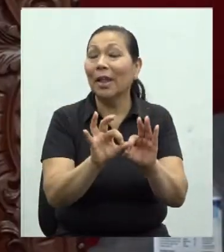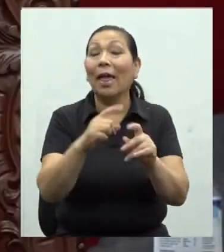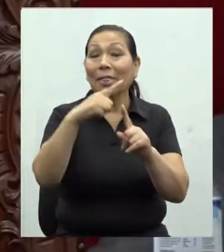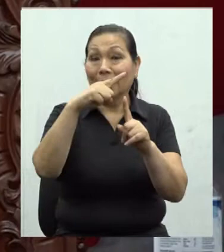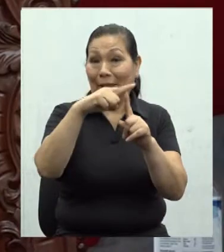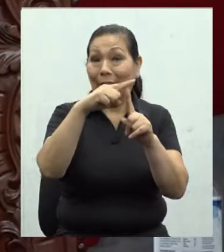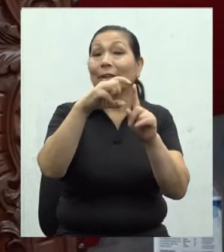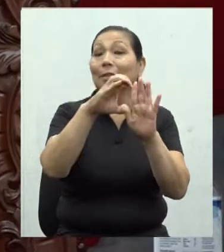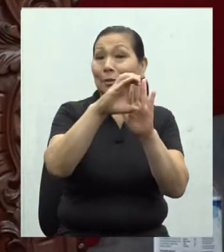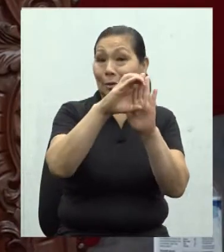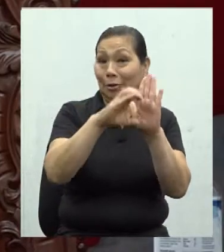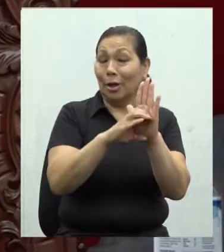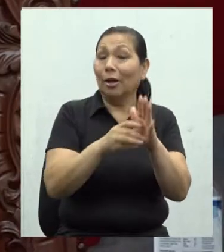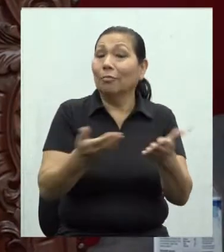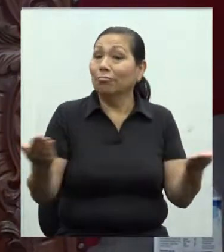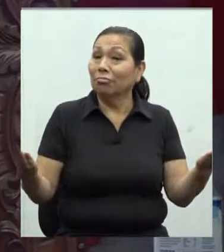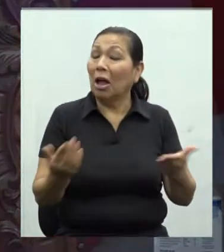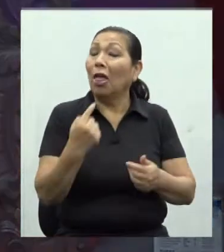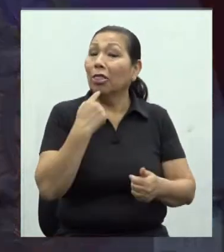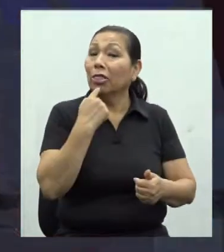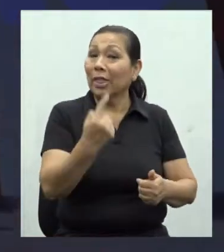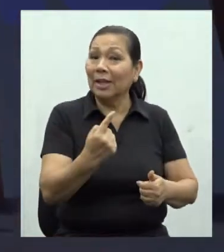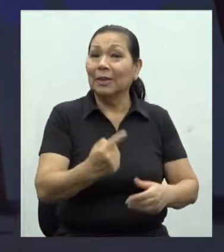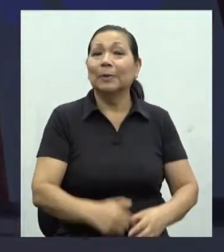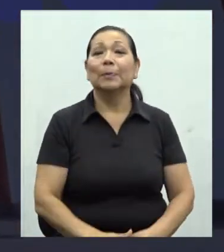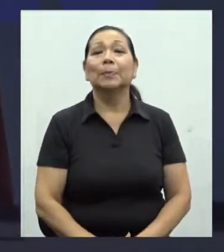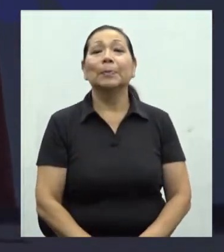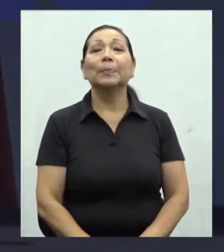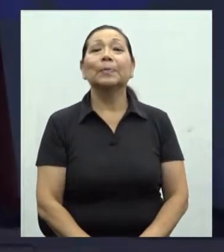TC venimos impulsando, anotó.